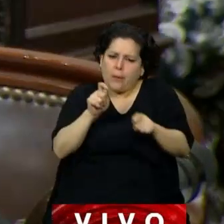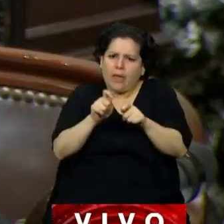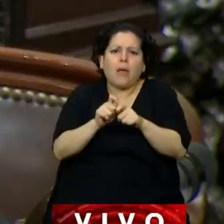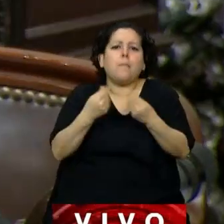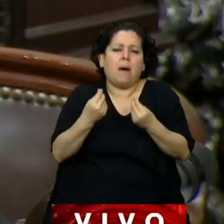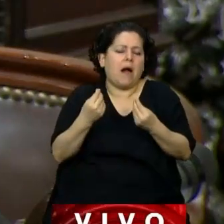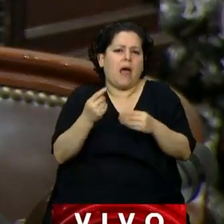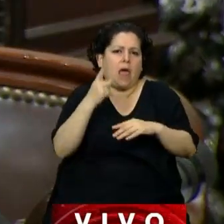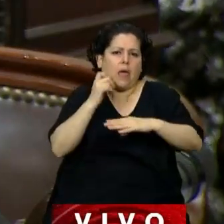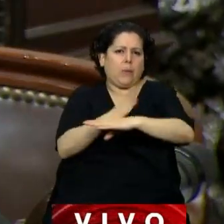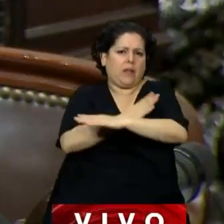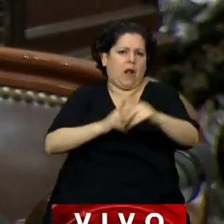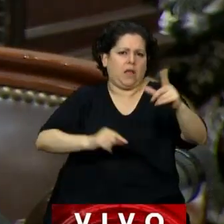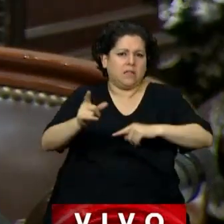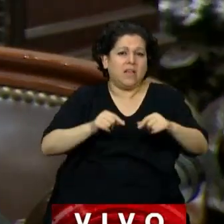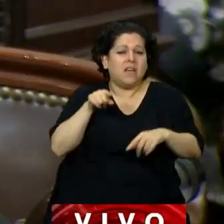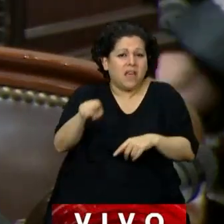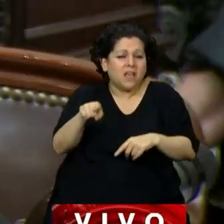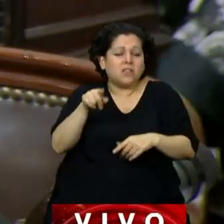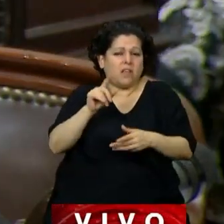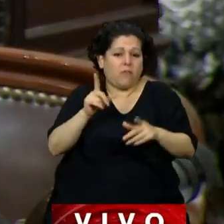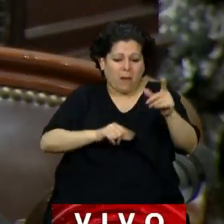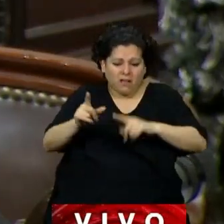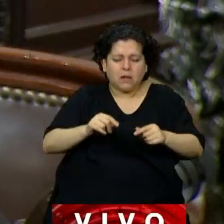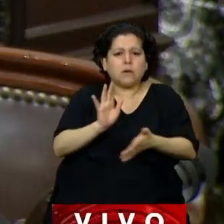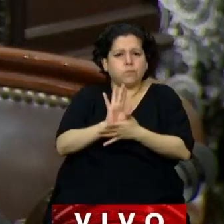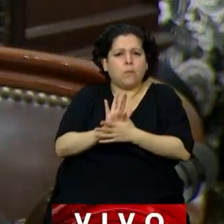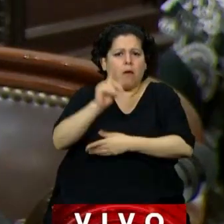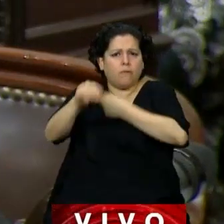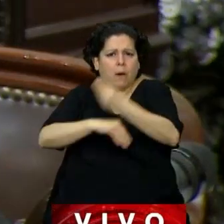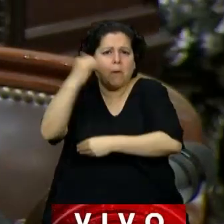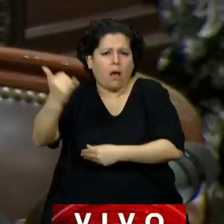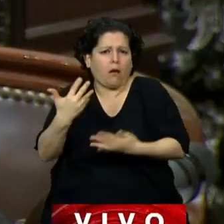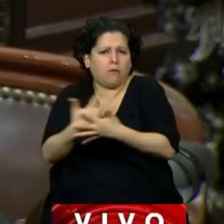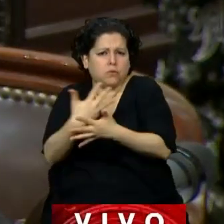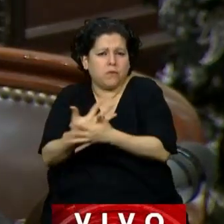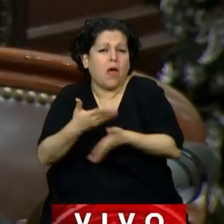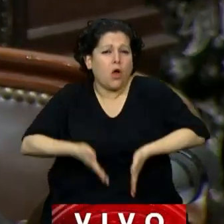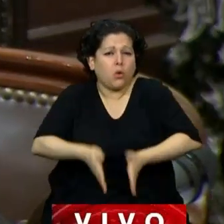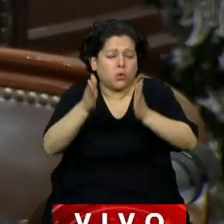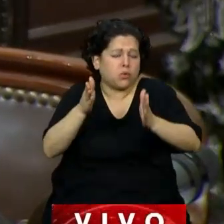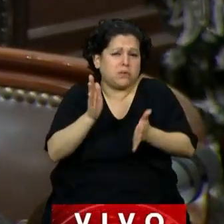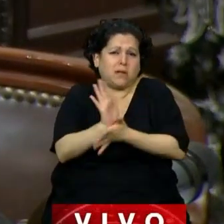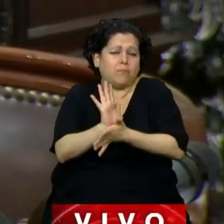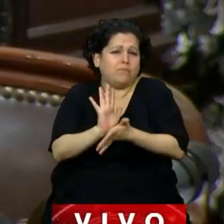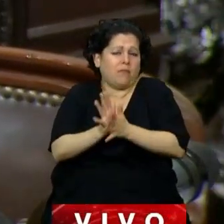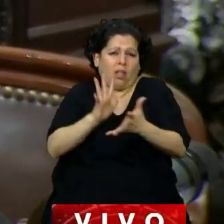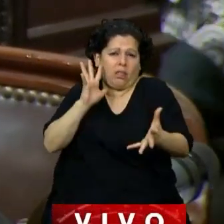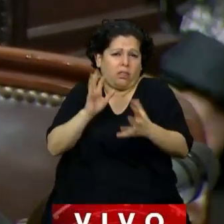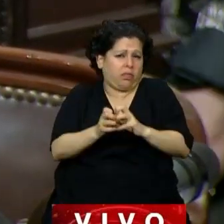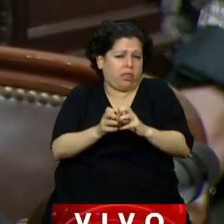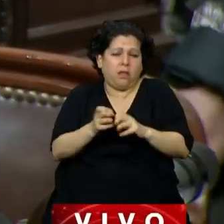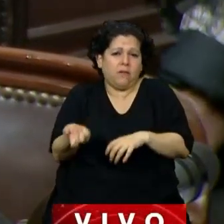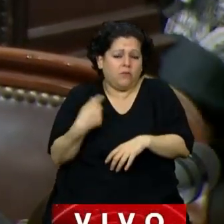doliente y ese dolor solo lo sabe quien lo padece. La ruta no da más y los que las transitamos a